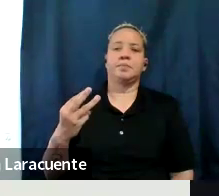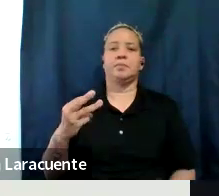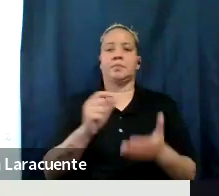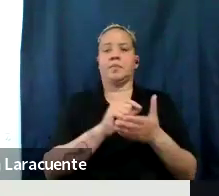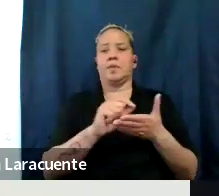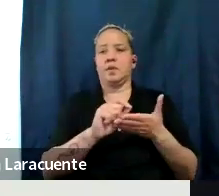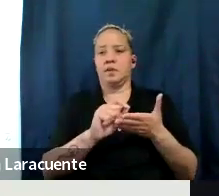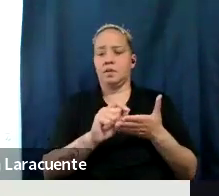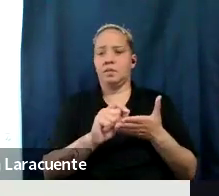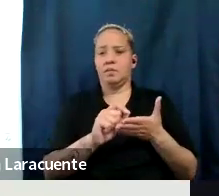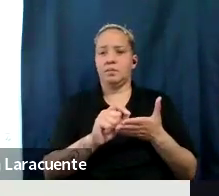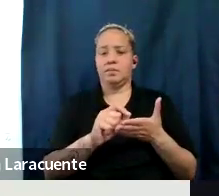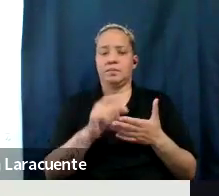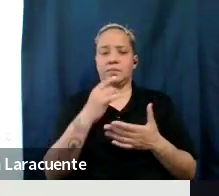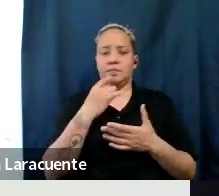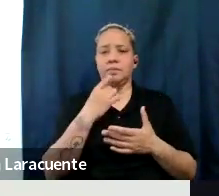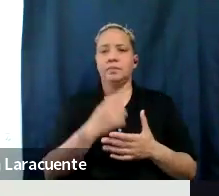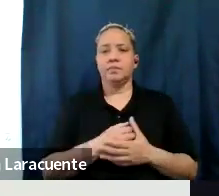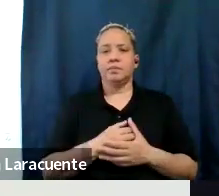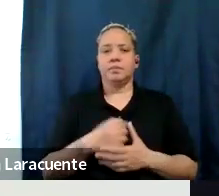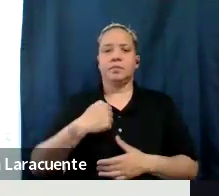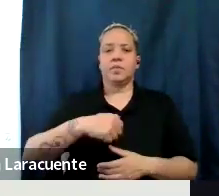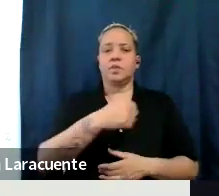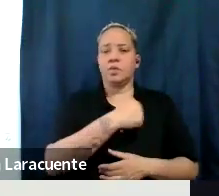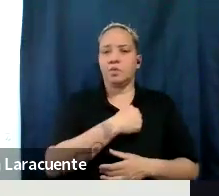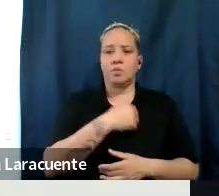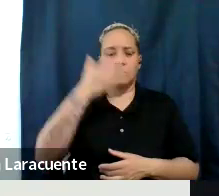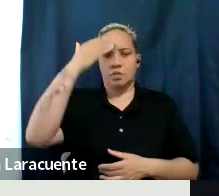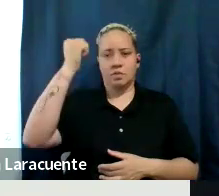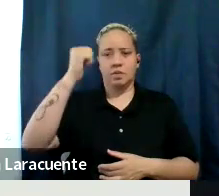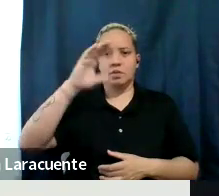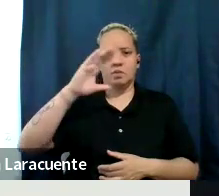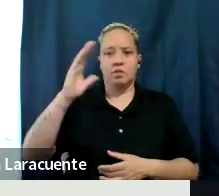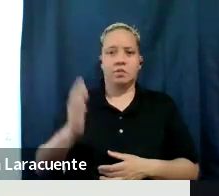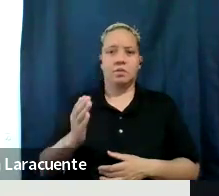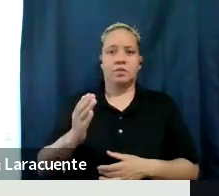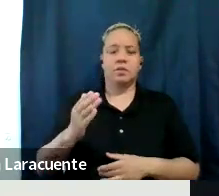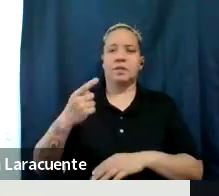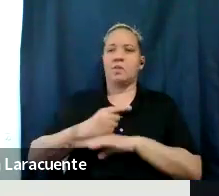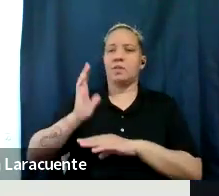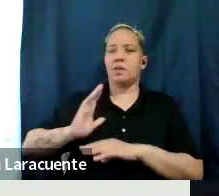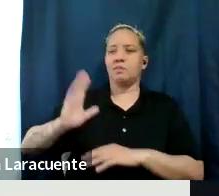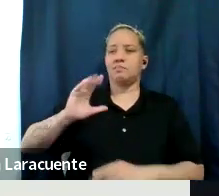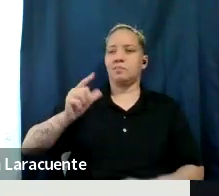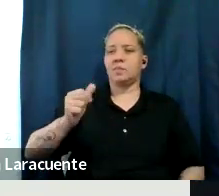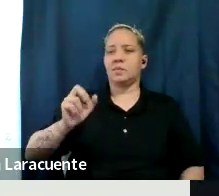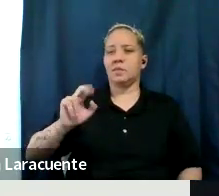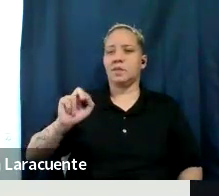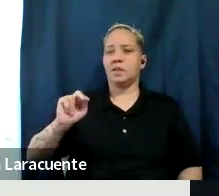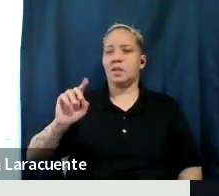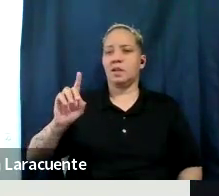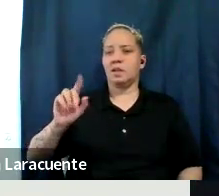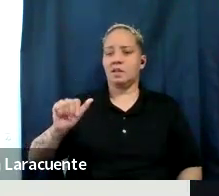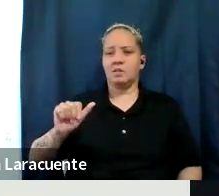sus diarios que dice: nosotros no hemos olvidado nunca aquellos días de Granada en que ustedes nos